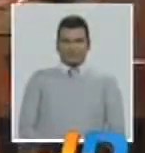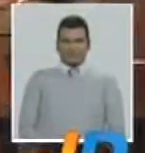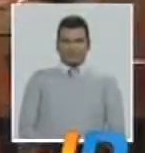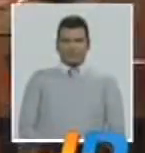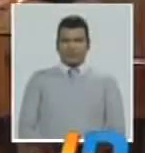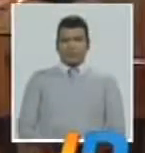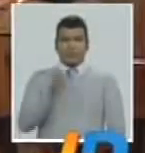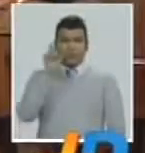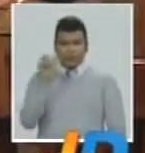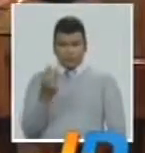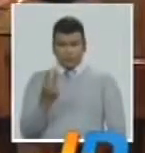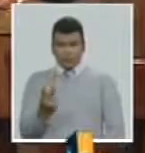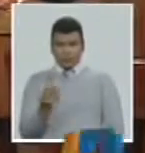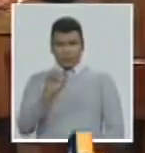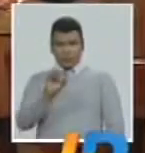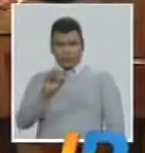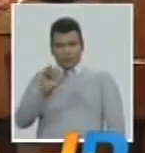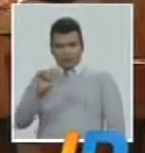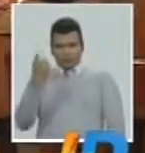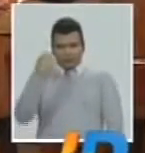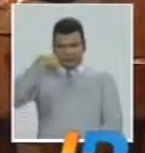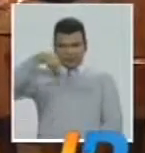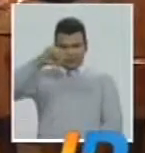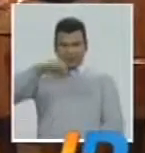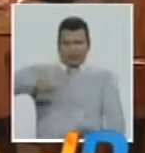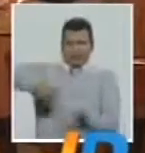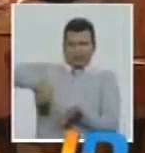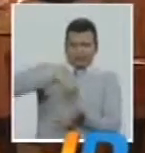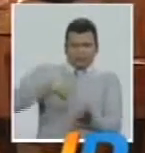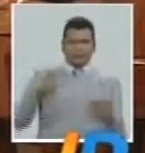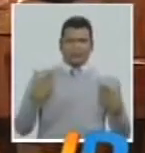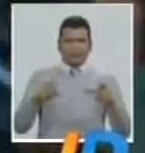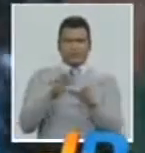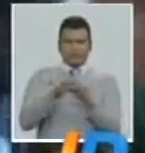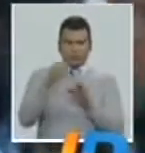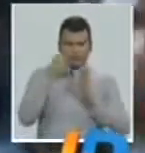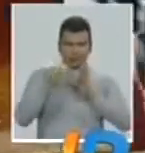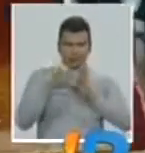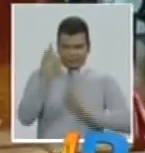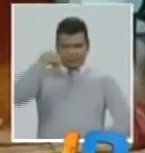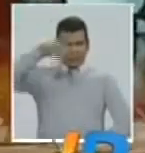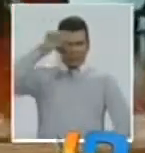De caleños fue la ganadora del primer show dance que se realizó en el Coliseo del Pueblo.